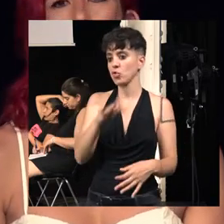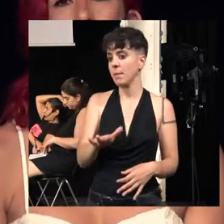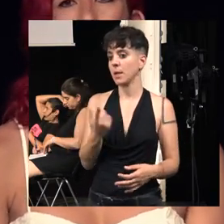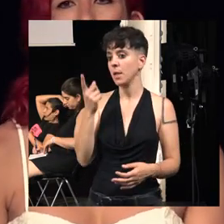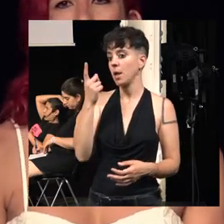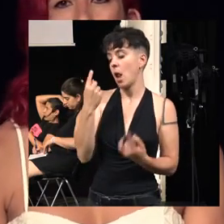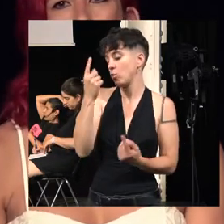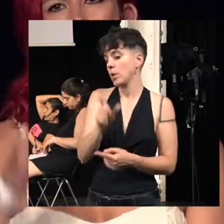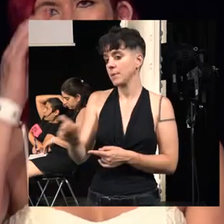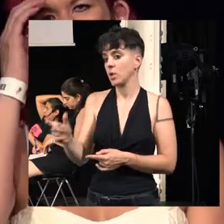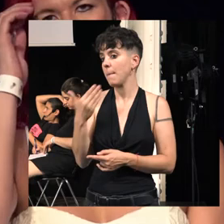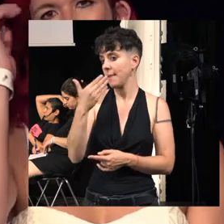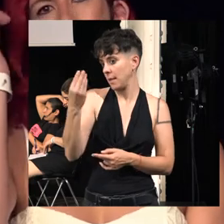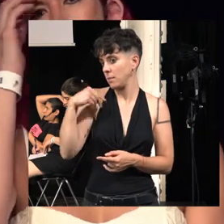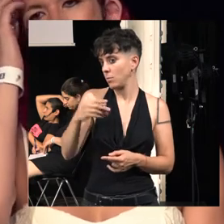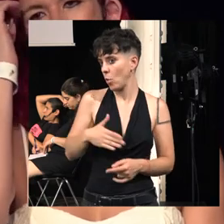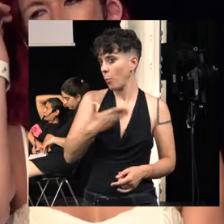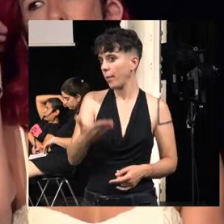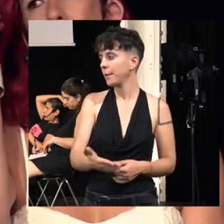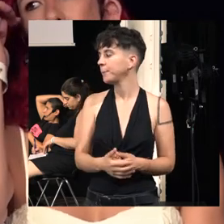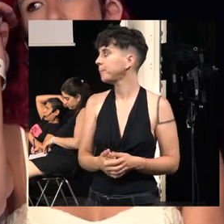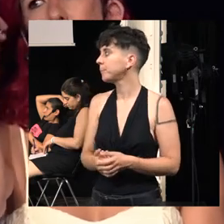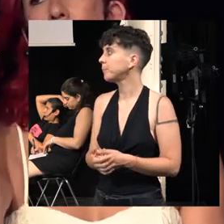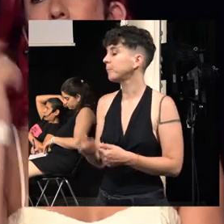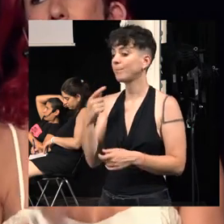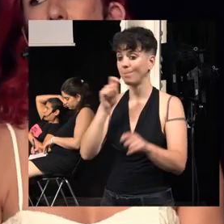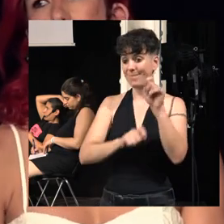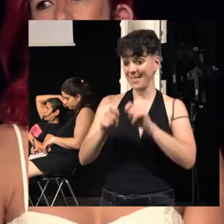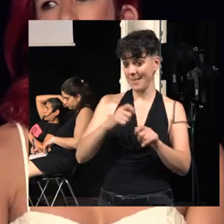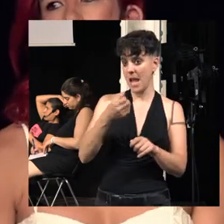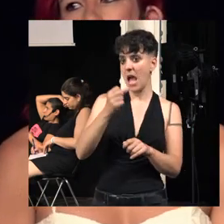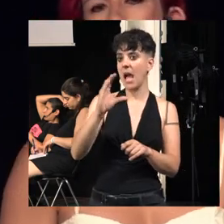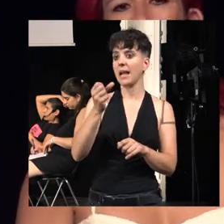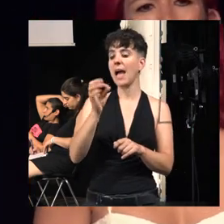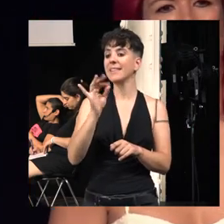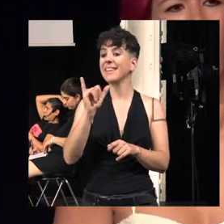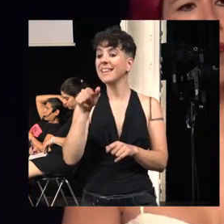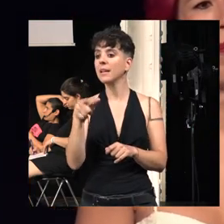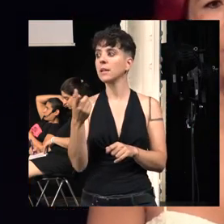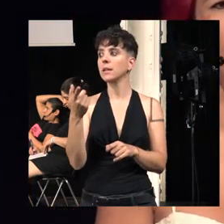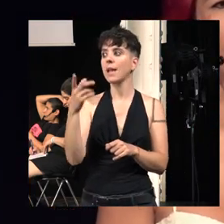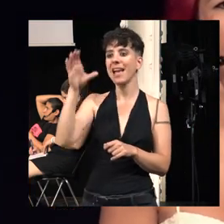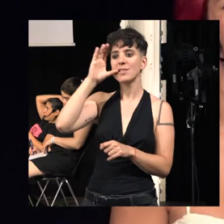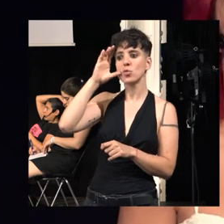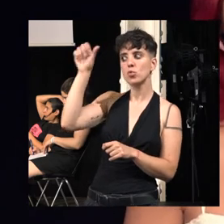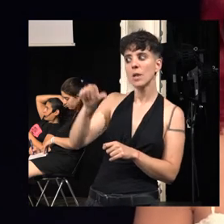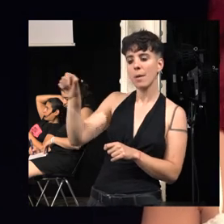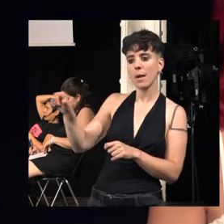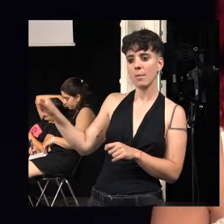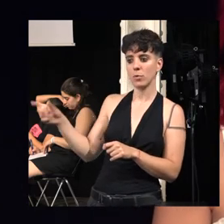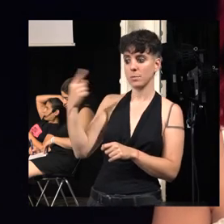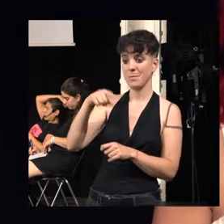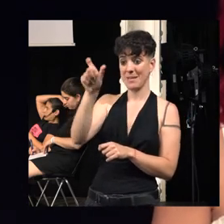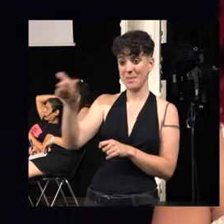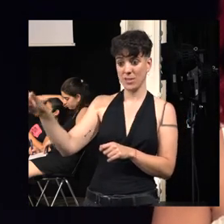asilo. Pero Acati se convirtió en el espacio en el cual escuchábamos todas esas voces que llevaban a todos los correos